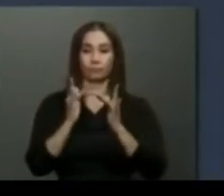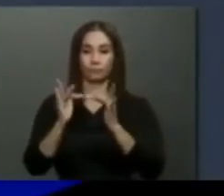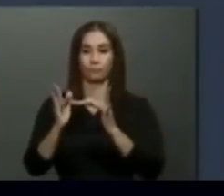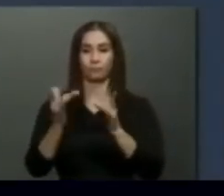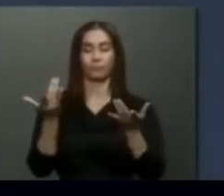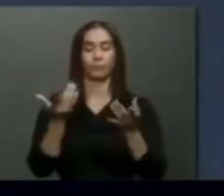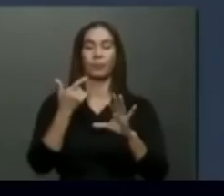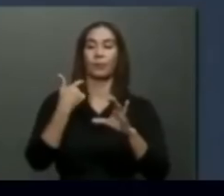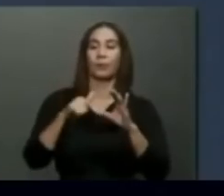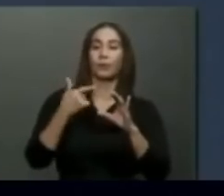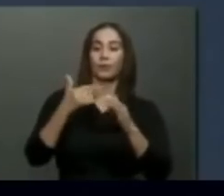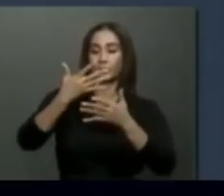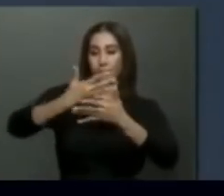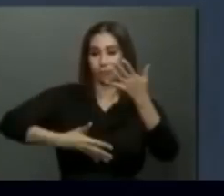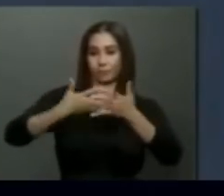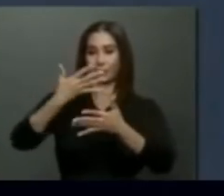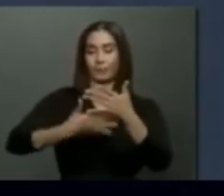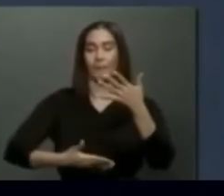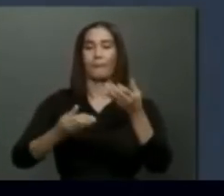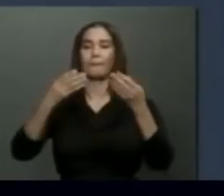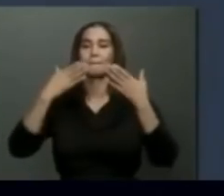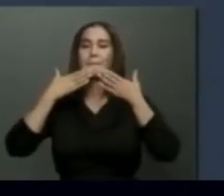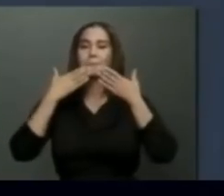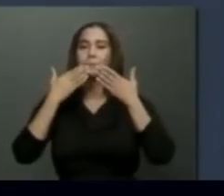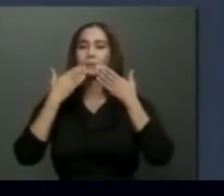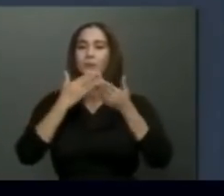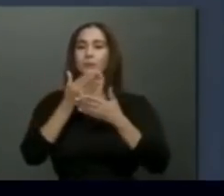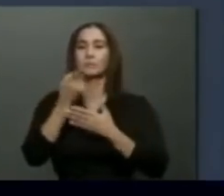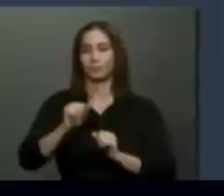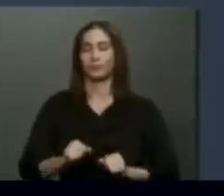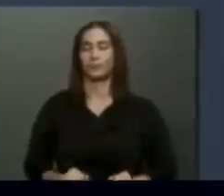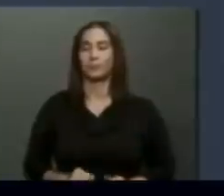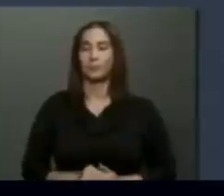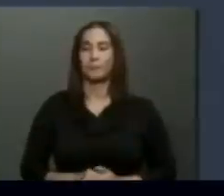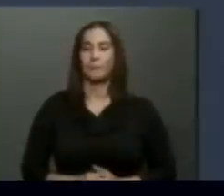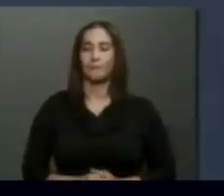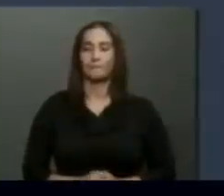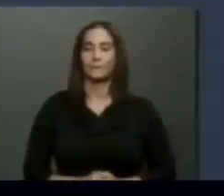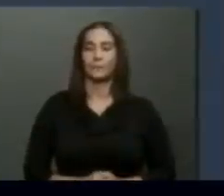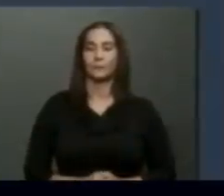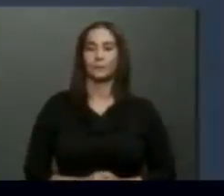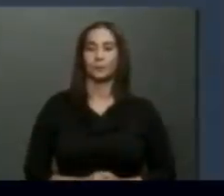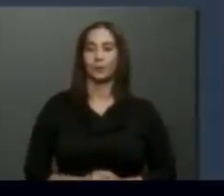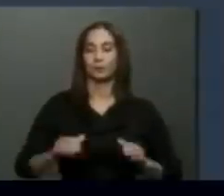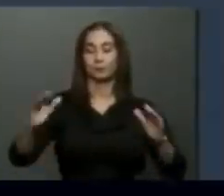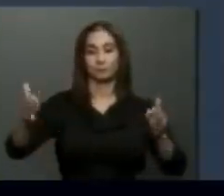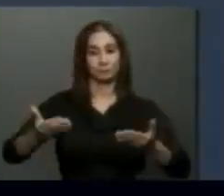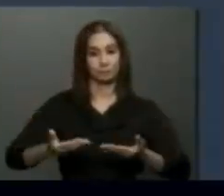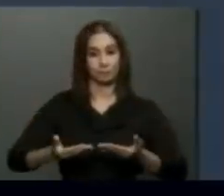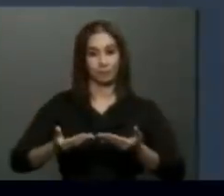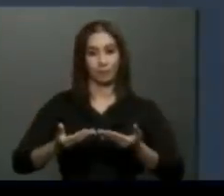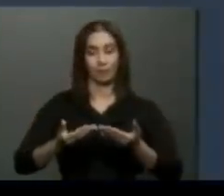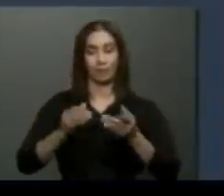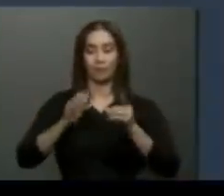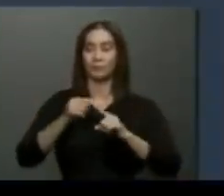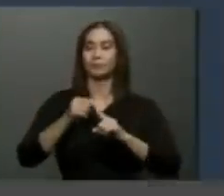las redes sociales, de nuestras plataformas digitales. Muchísimas gracias por sintonizarnos. Invitamos, señoras y señores, de inmediato